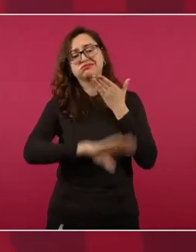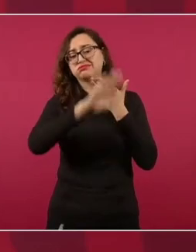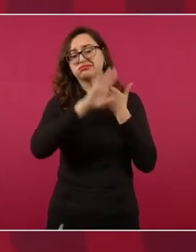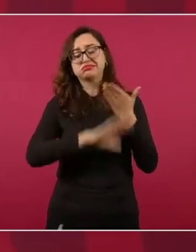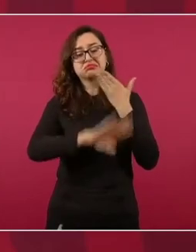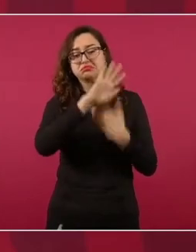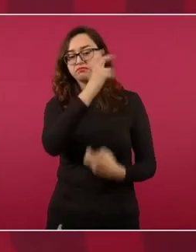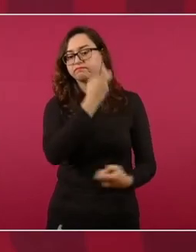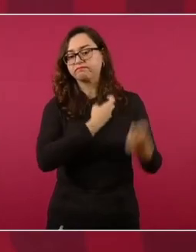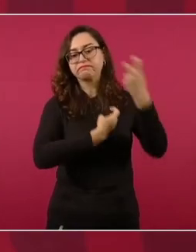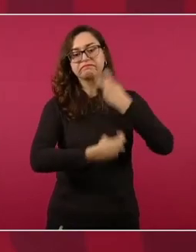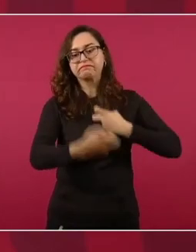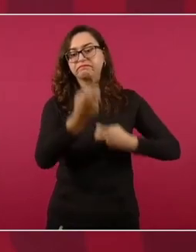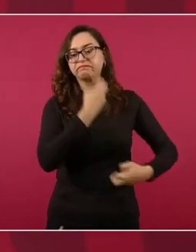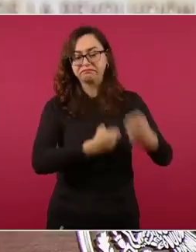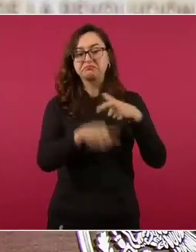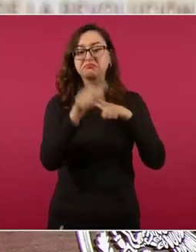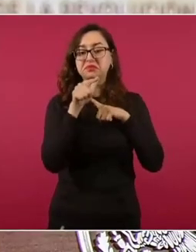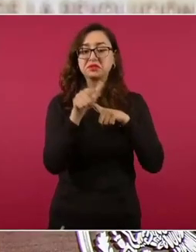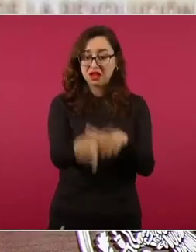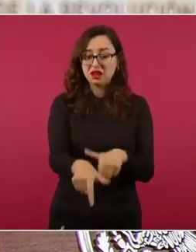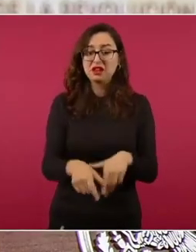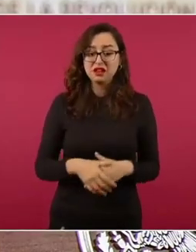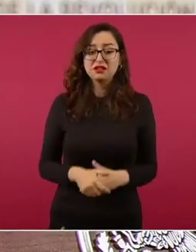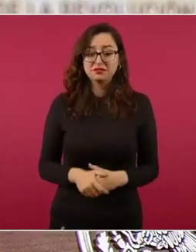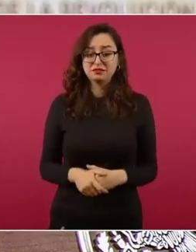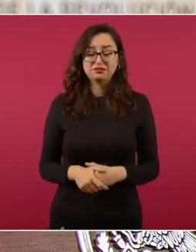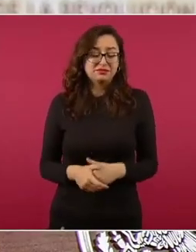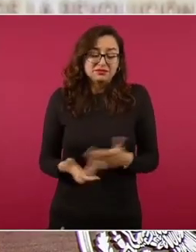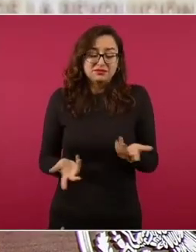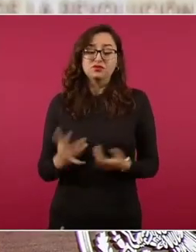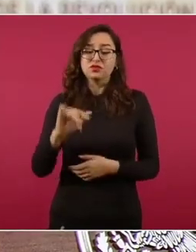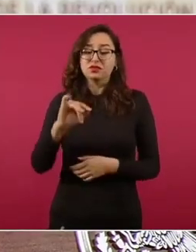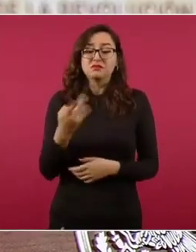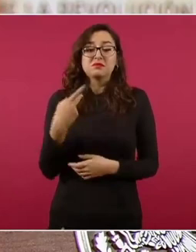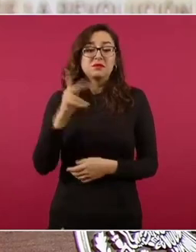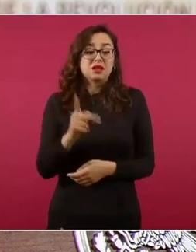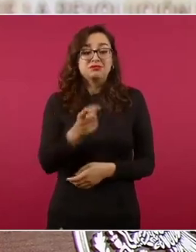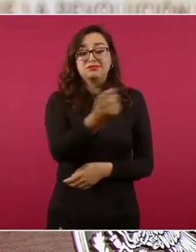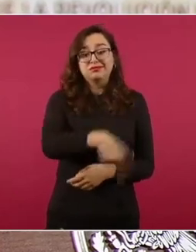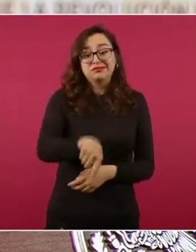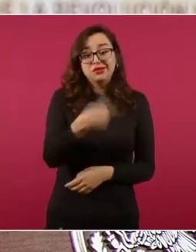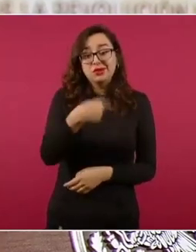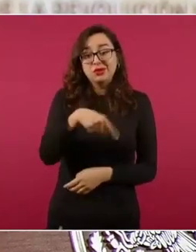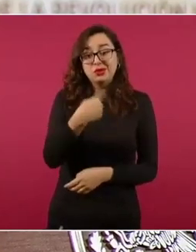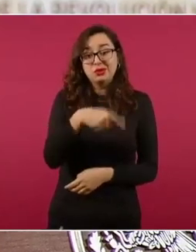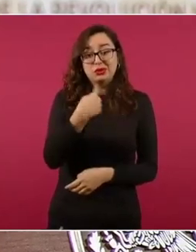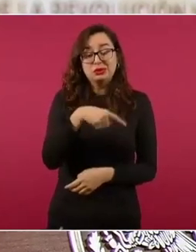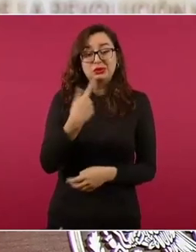da resultados. Tiene un efecto de boomerang.